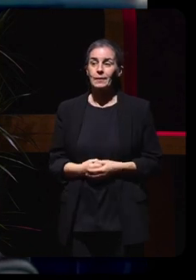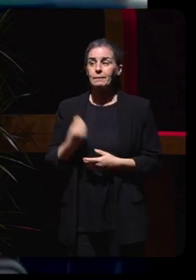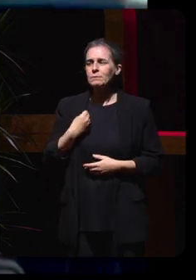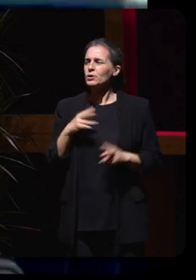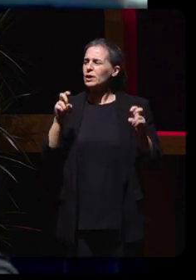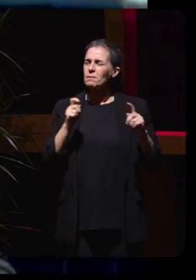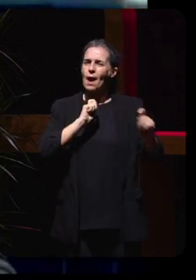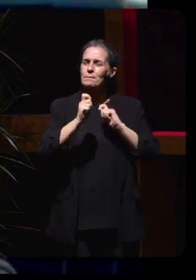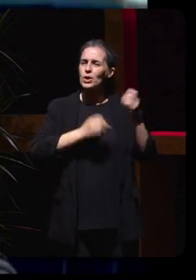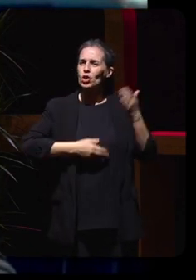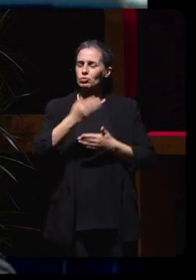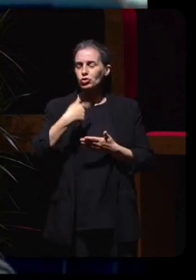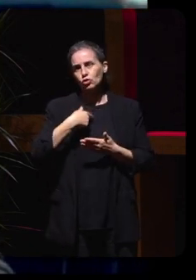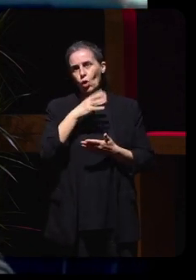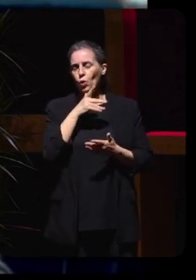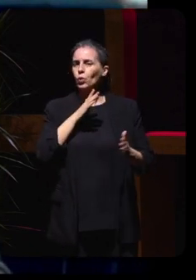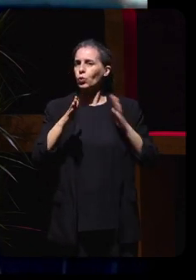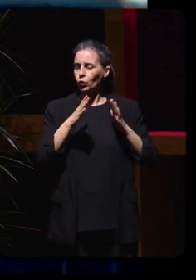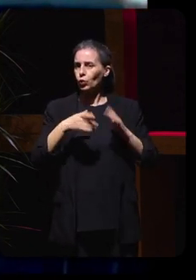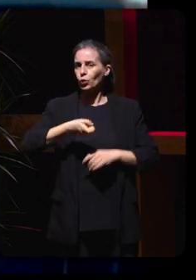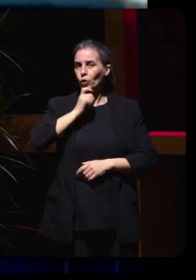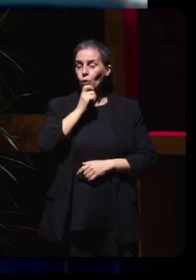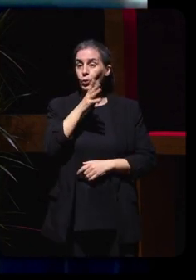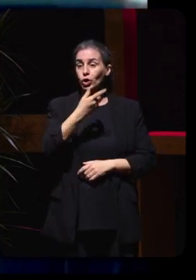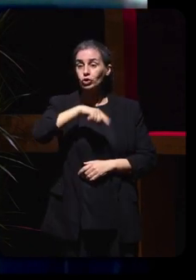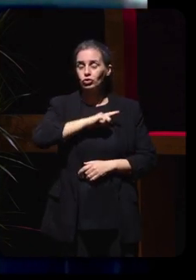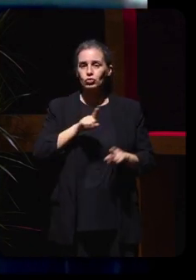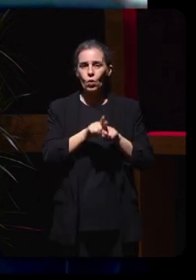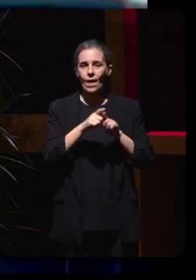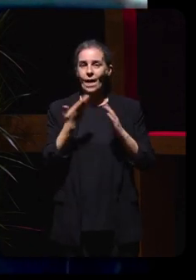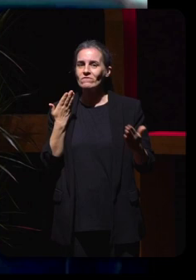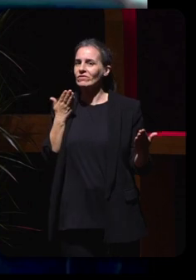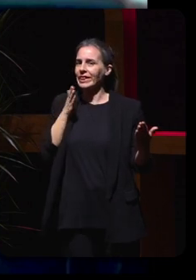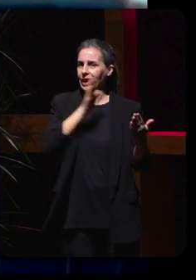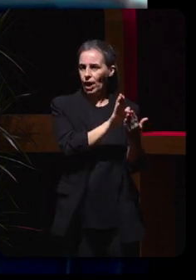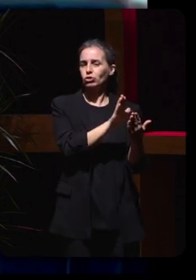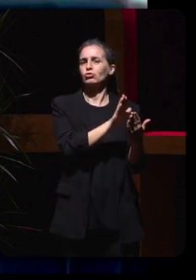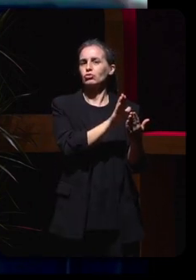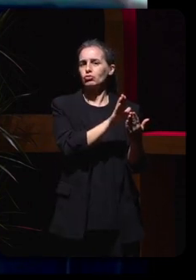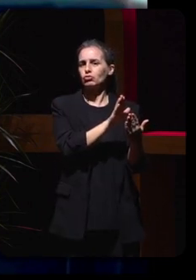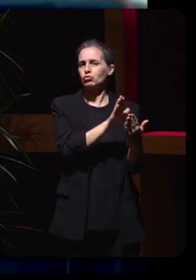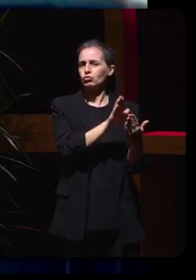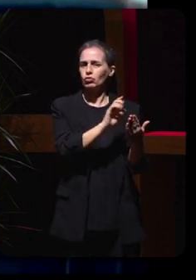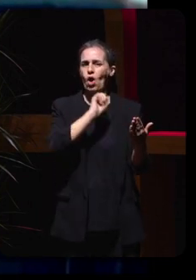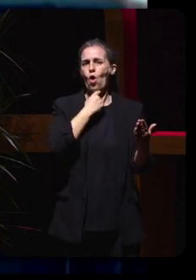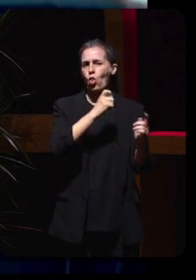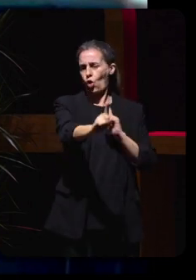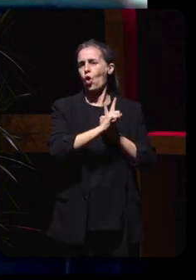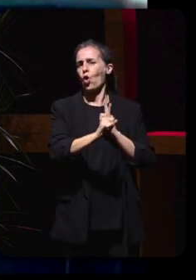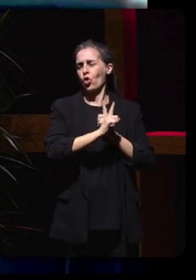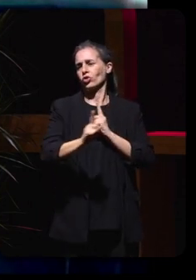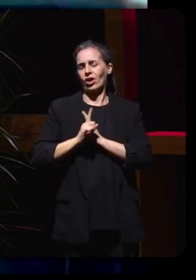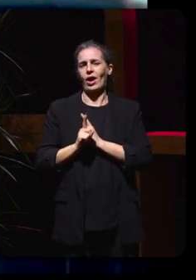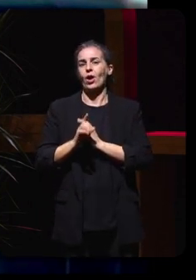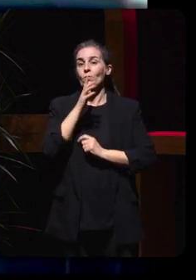que estamos en un momento muy difícil porque estamos enfrentándonos pues a una creciente hostilidad, sí. ¿No? Porque se nos